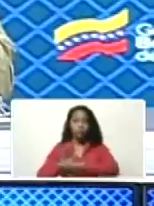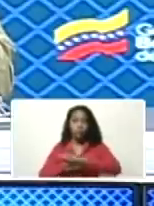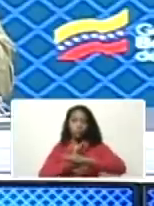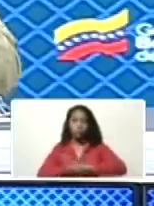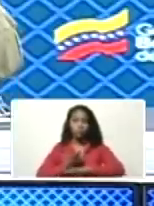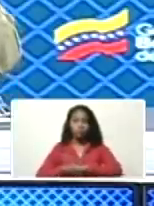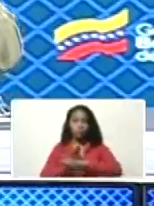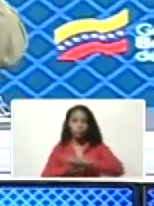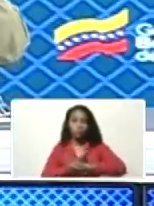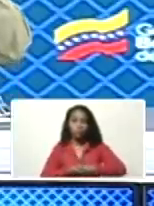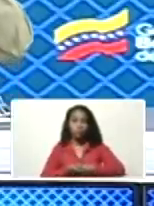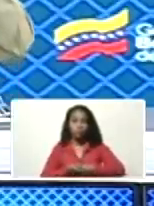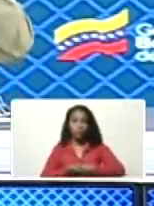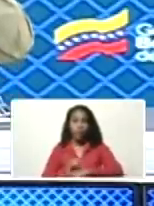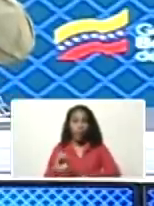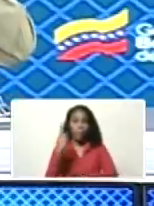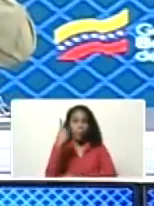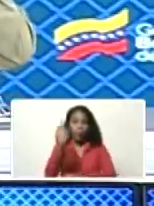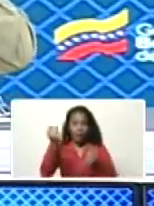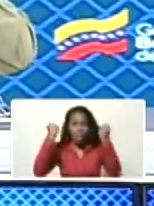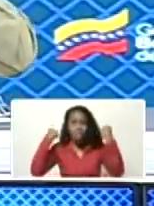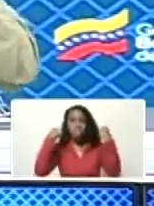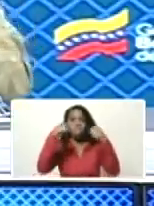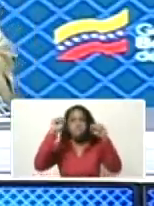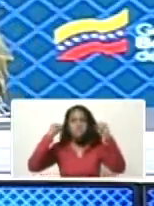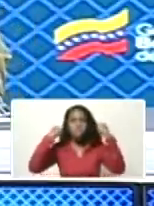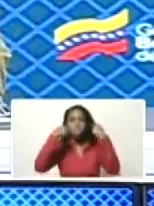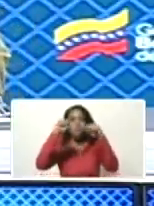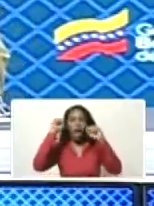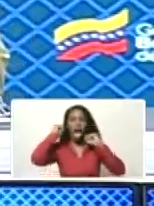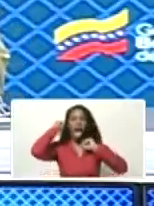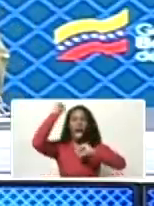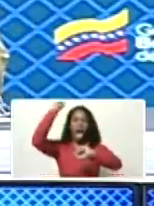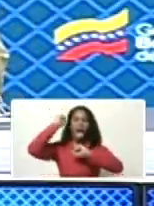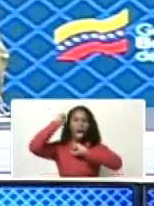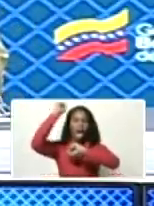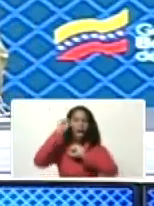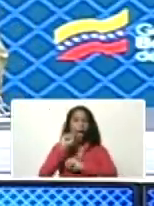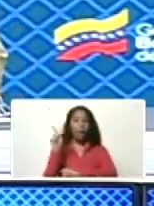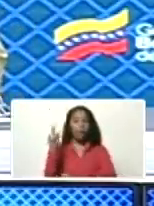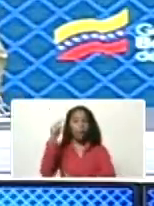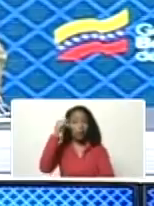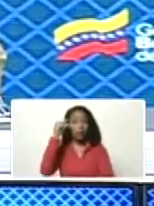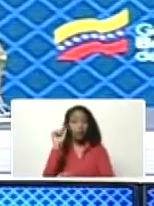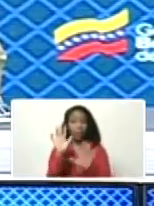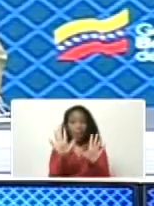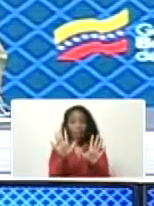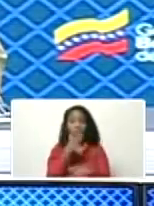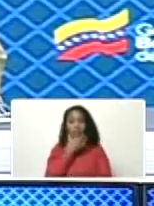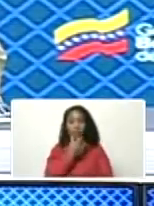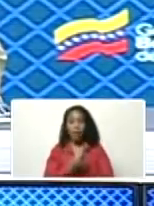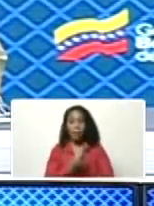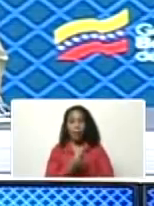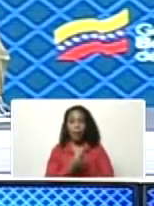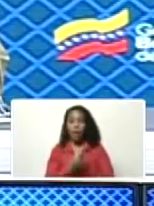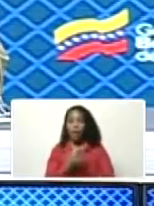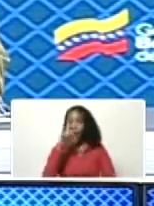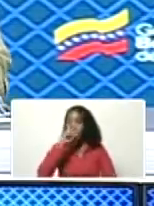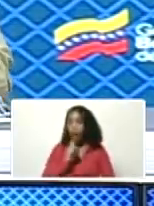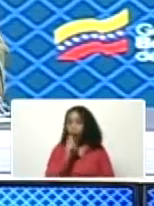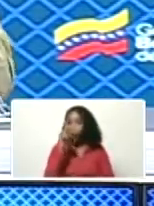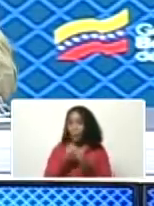a el primer ensayo de huelga general aquel día 10 de diciembre del